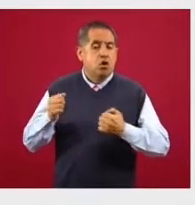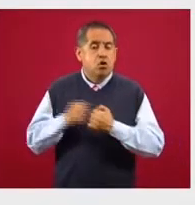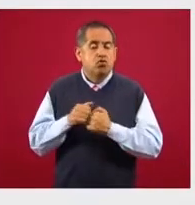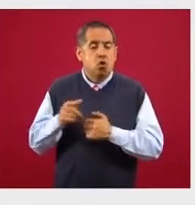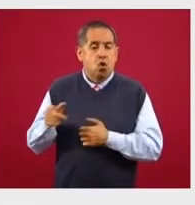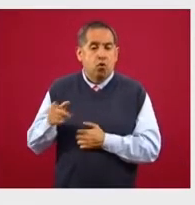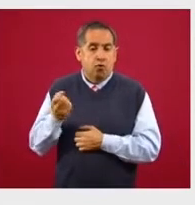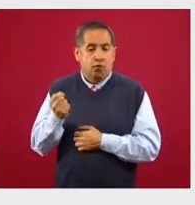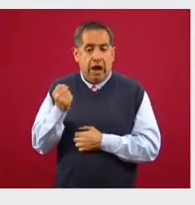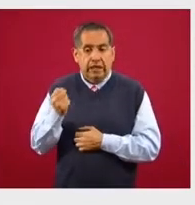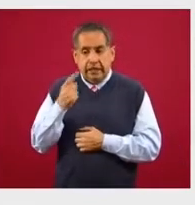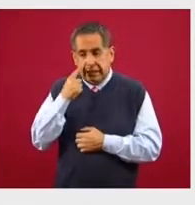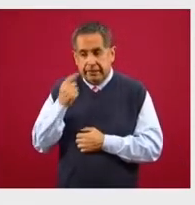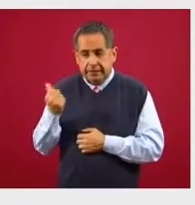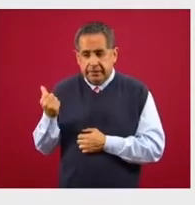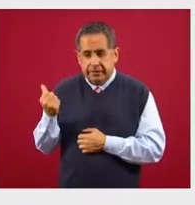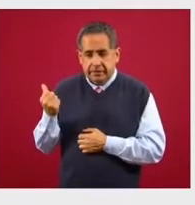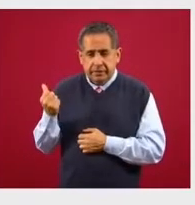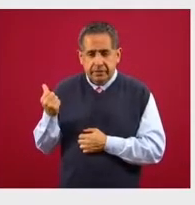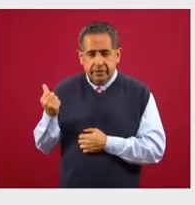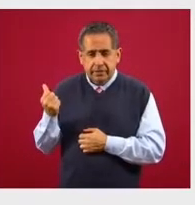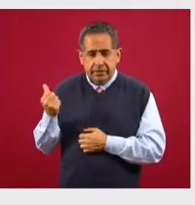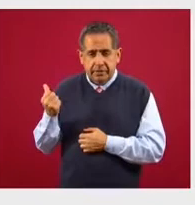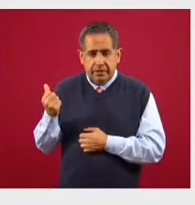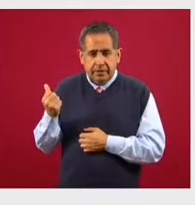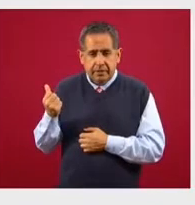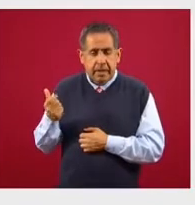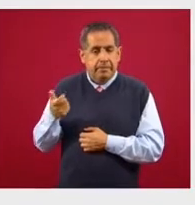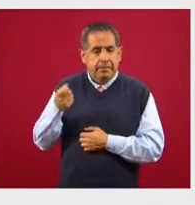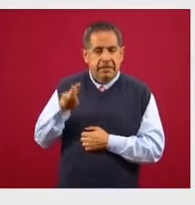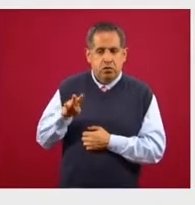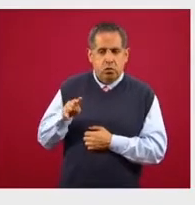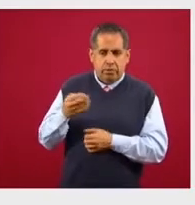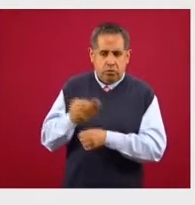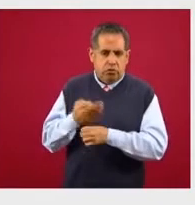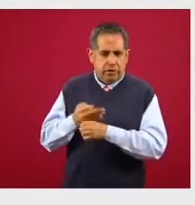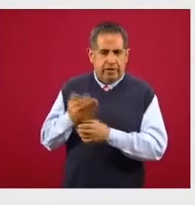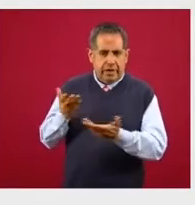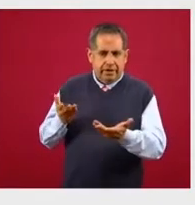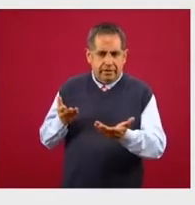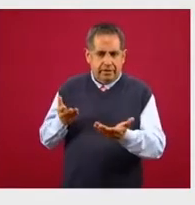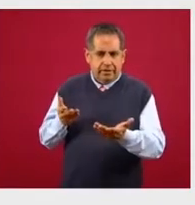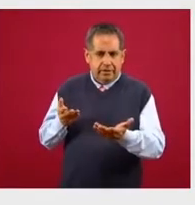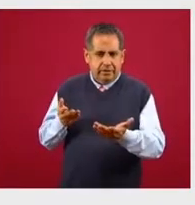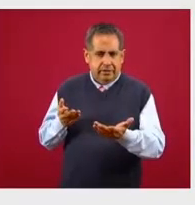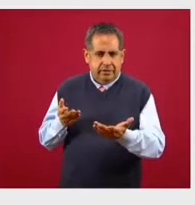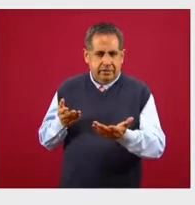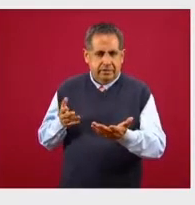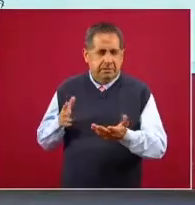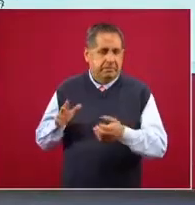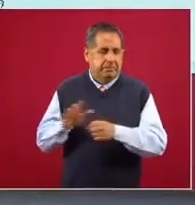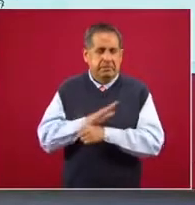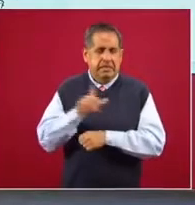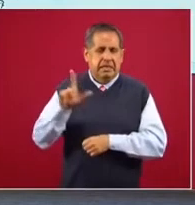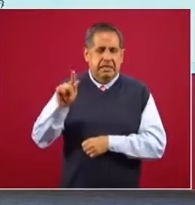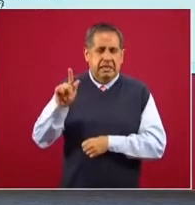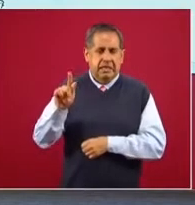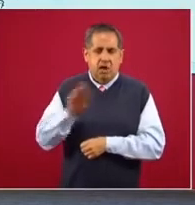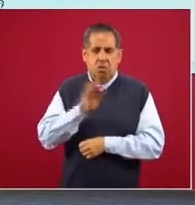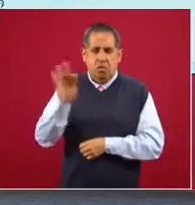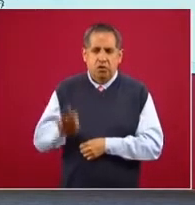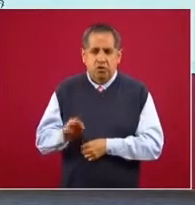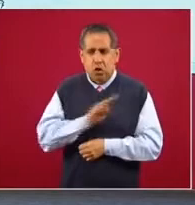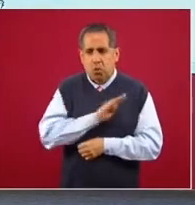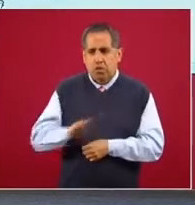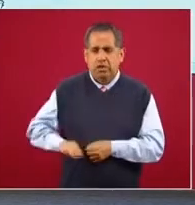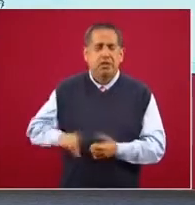mayores intensidades. 28 y semana 29, pues prácticamente el 70% de los municipios de